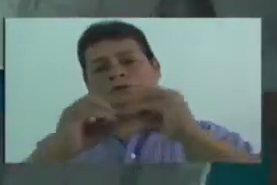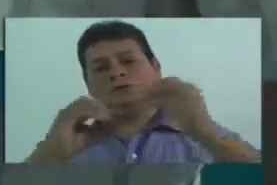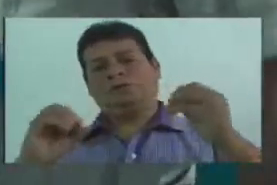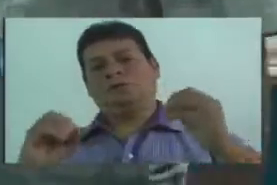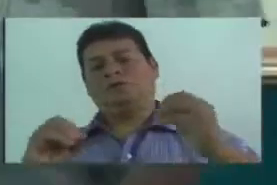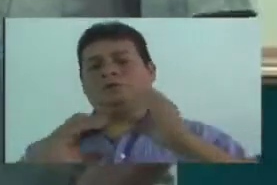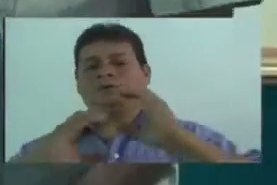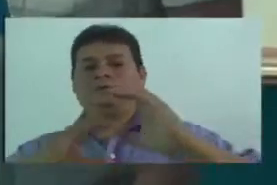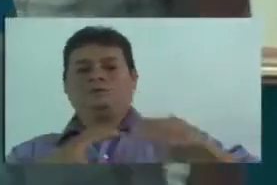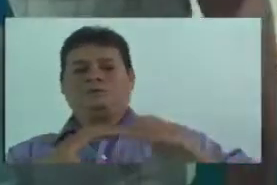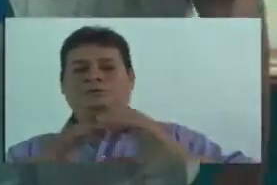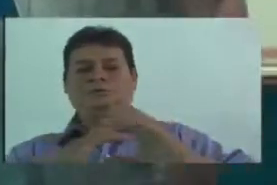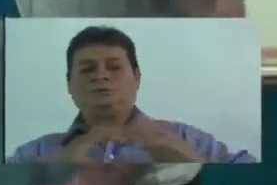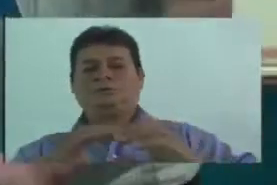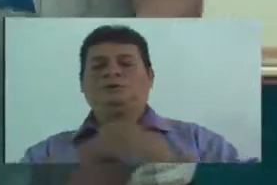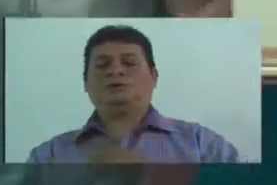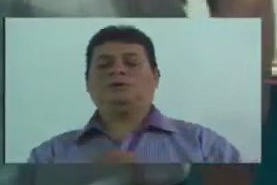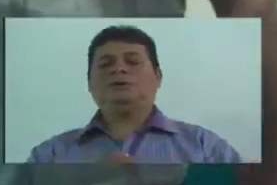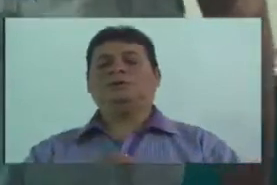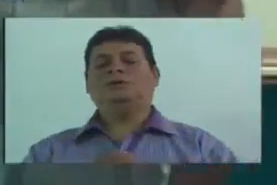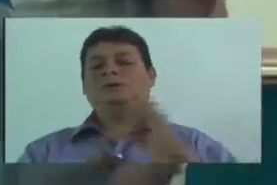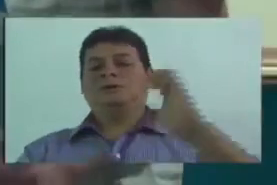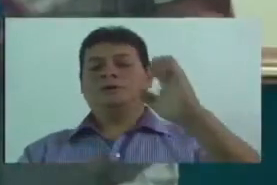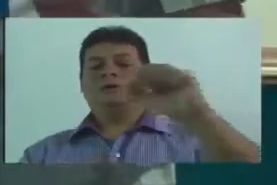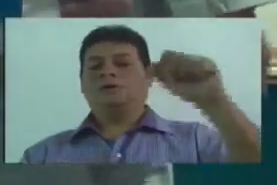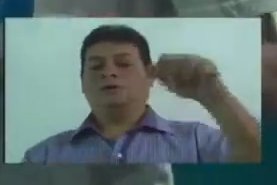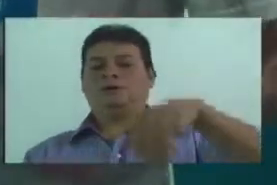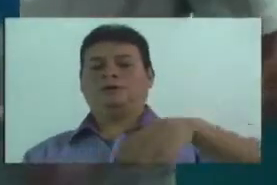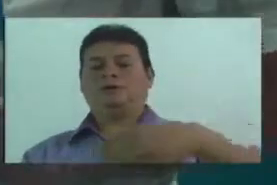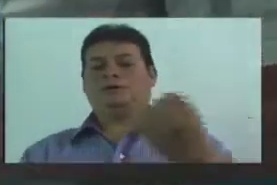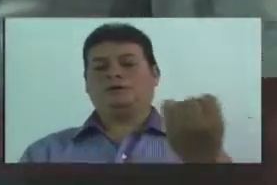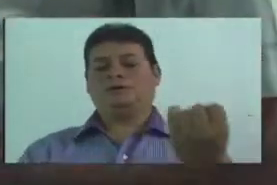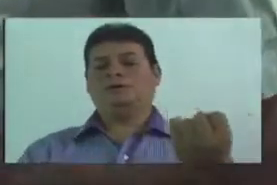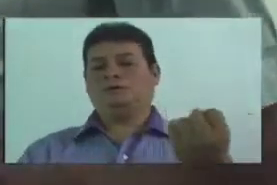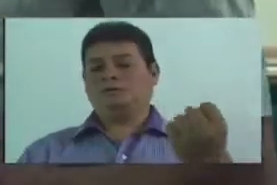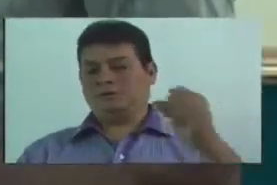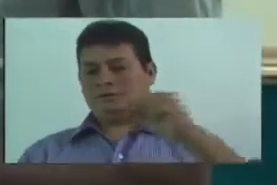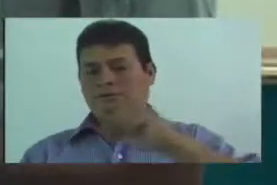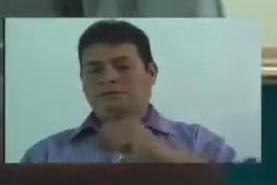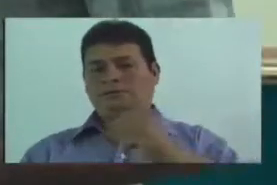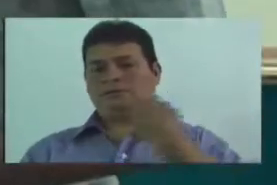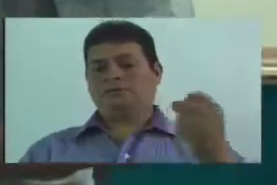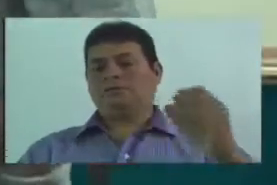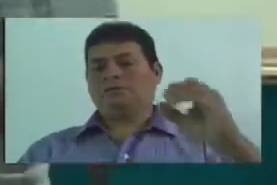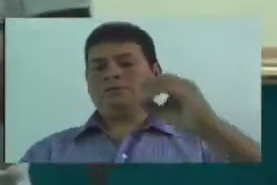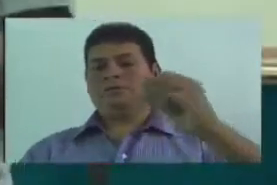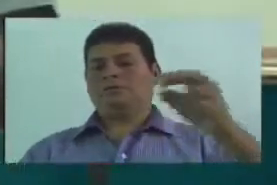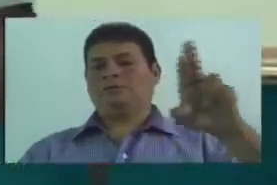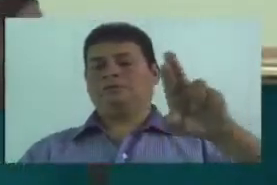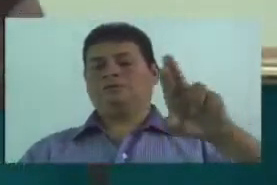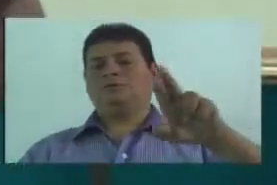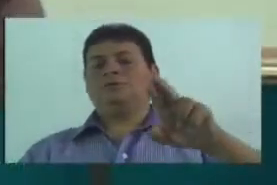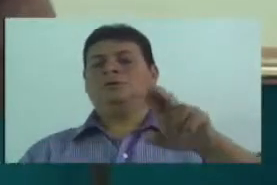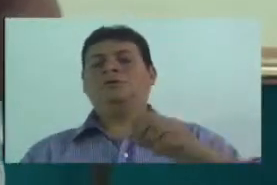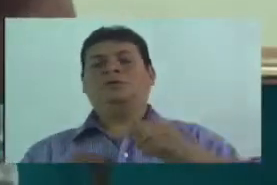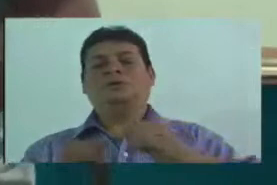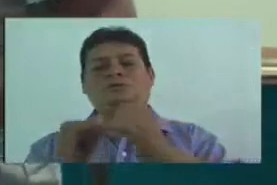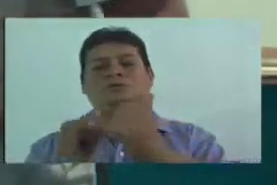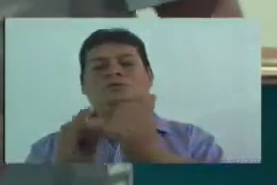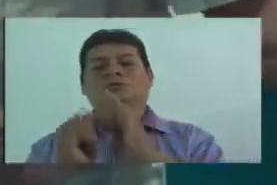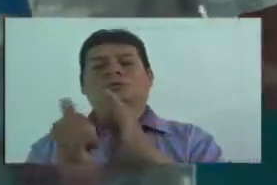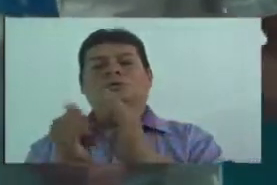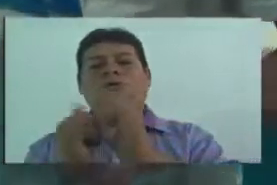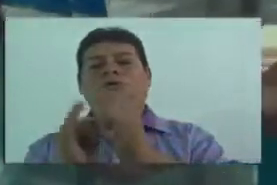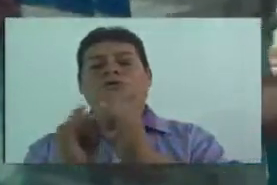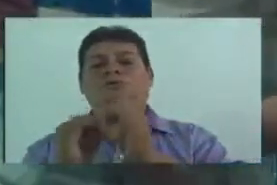intención comunicativa del emisor. Siempre que las personas utilicen el idioma para comunicarse, lo hacen